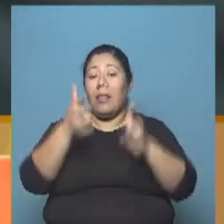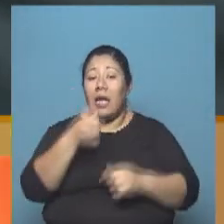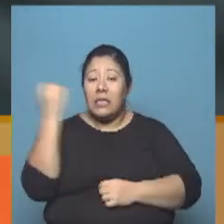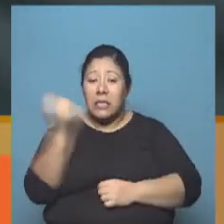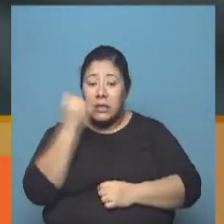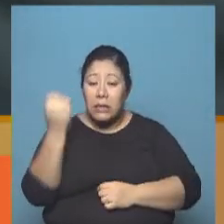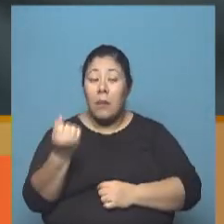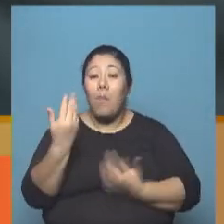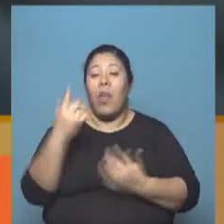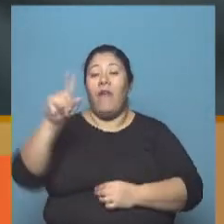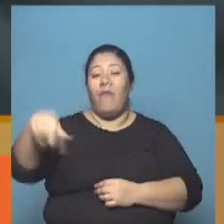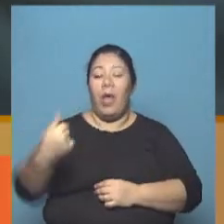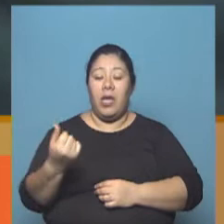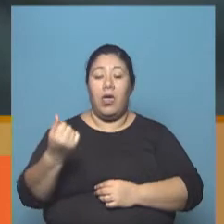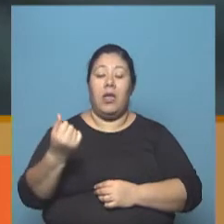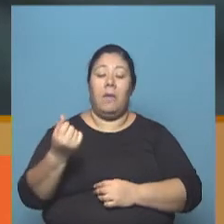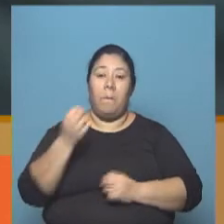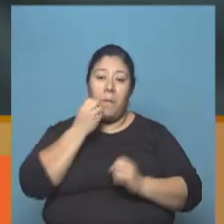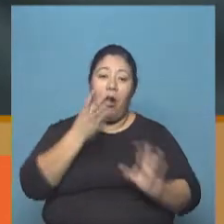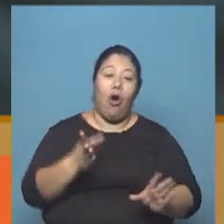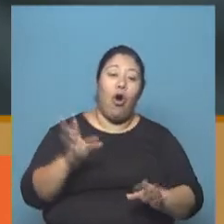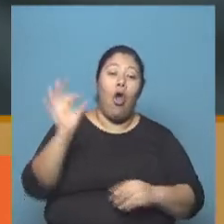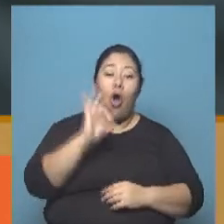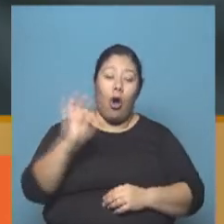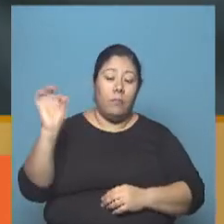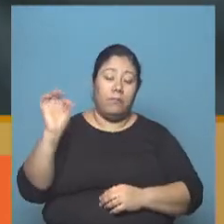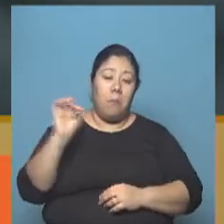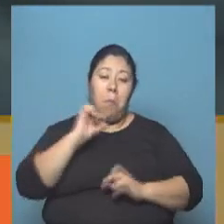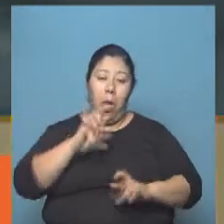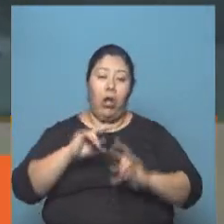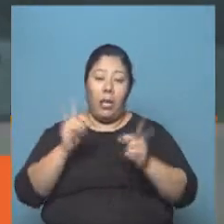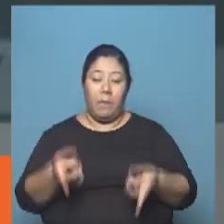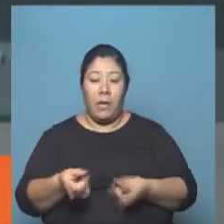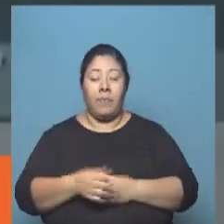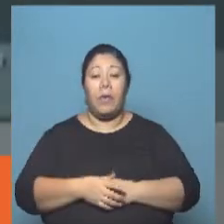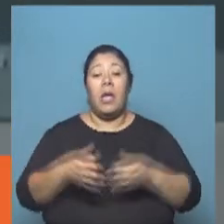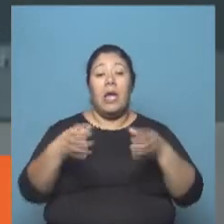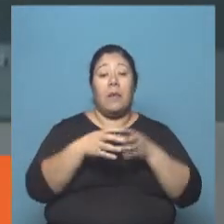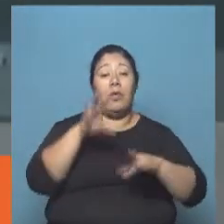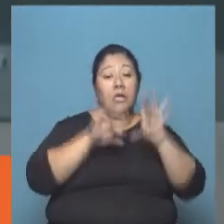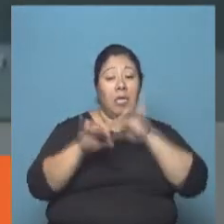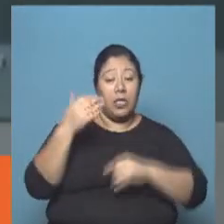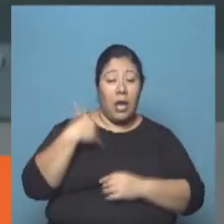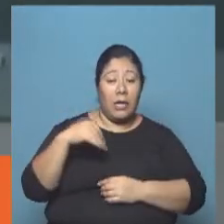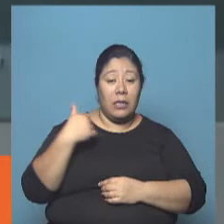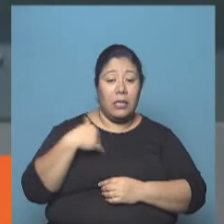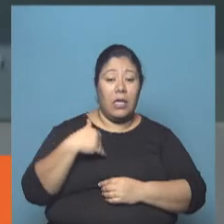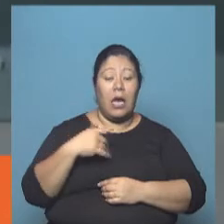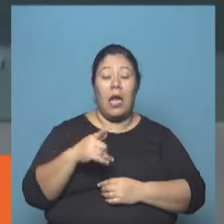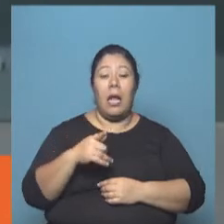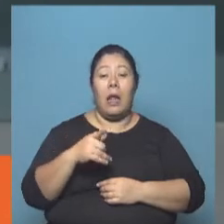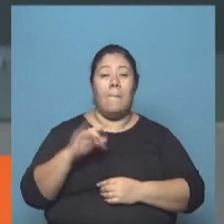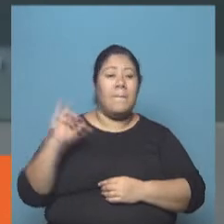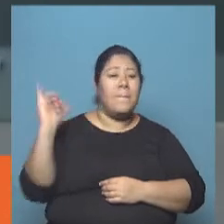tener muchos perjuicios. Nosotros creo que, si bien nuestra presión no fue la alta, no fue la